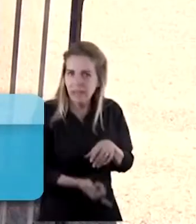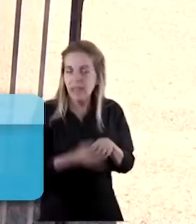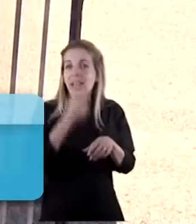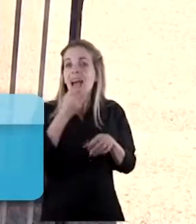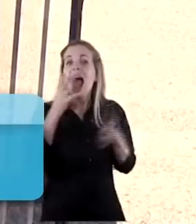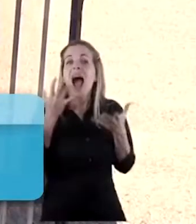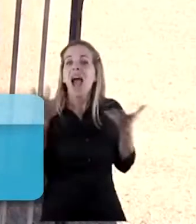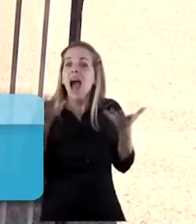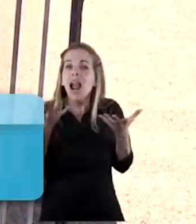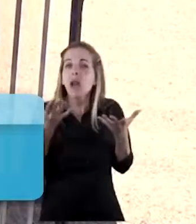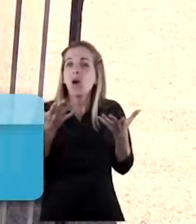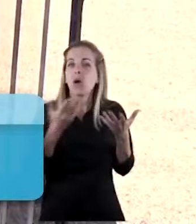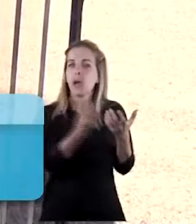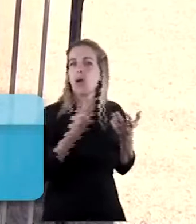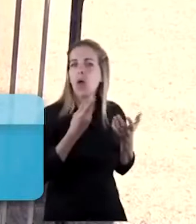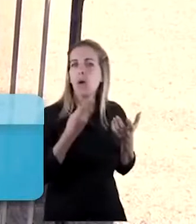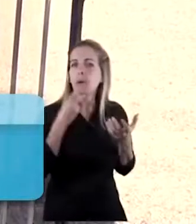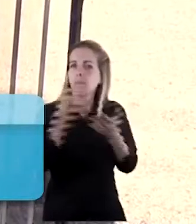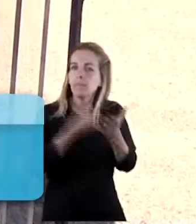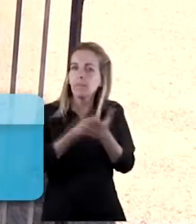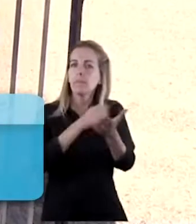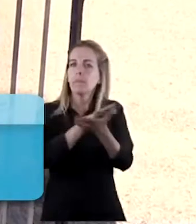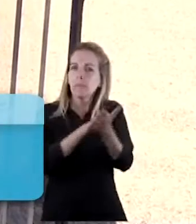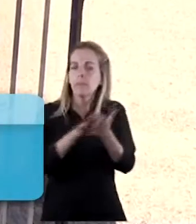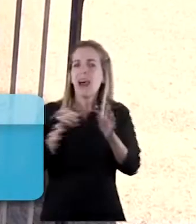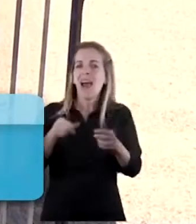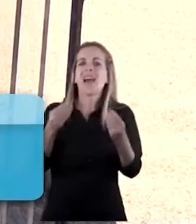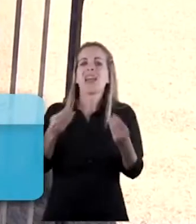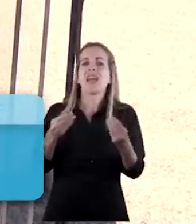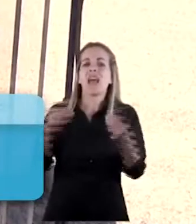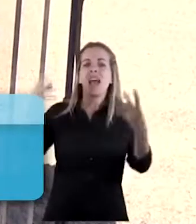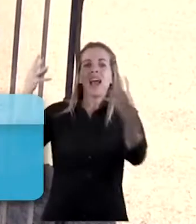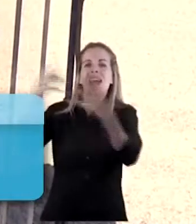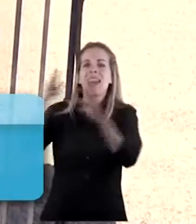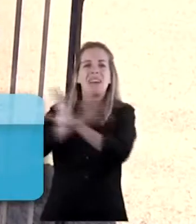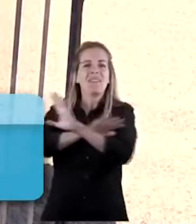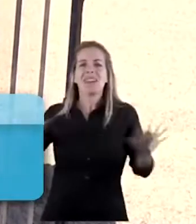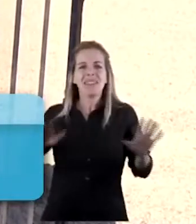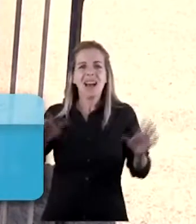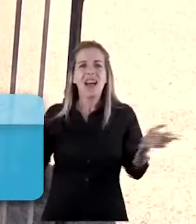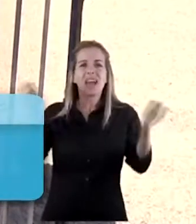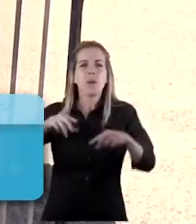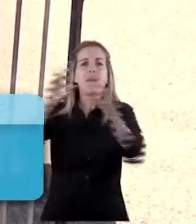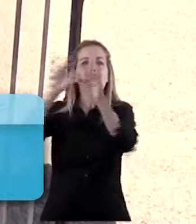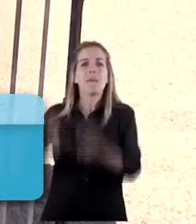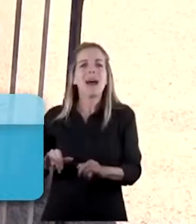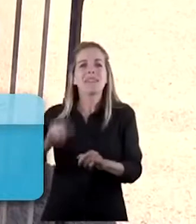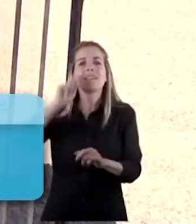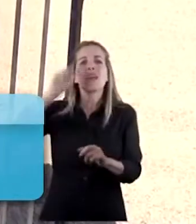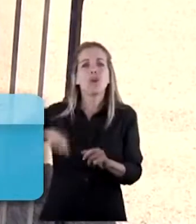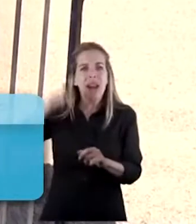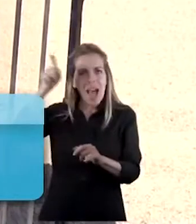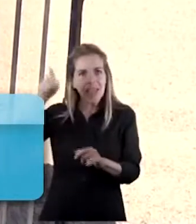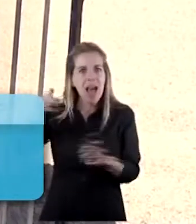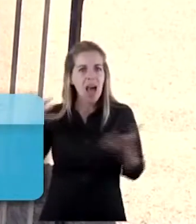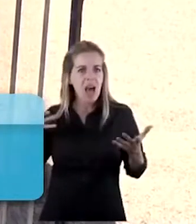fin al ataque ruso, para recuperar la paz en Ucrania y para ayudar a recuperar la